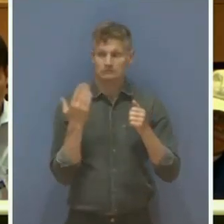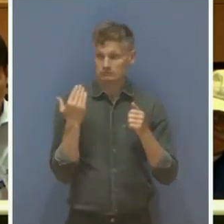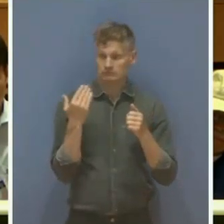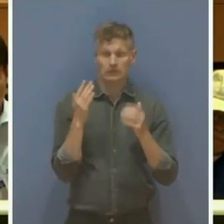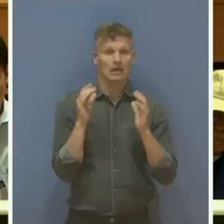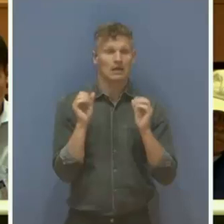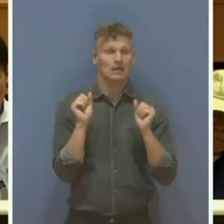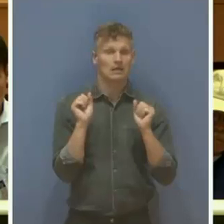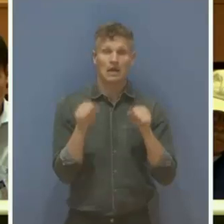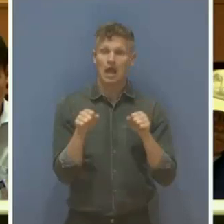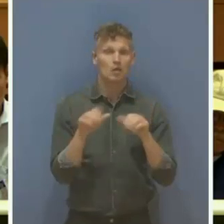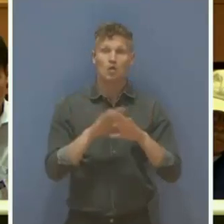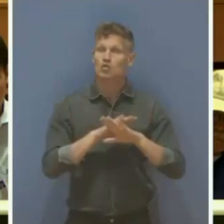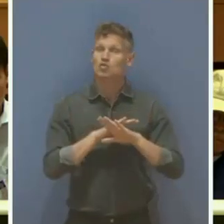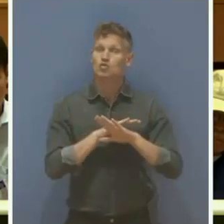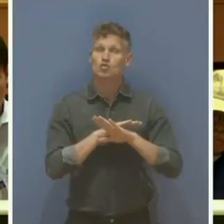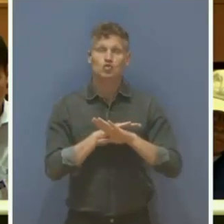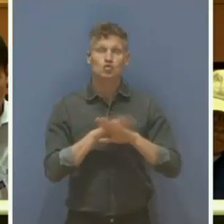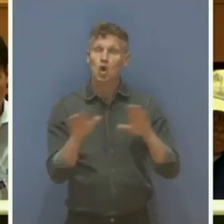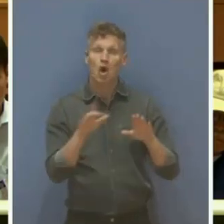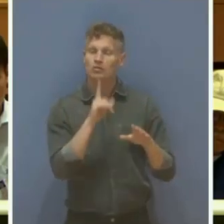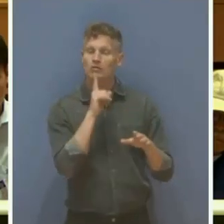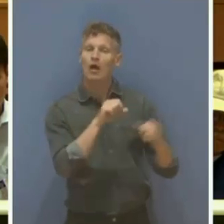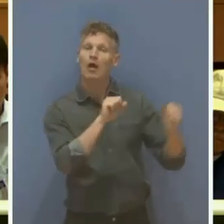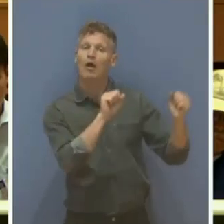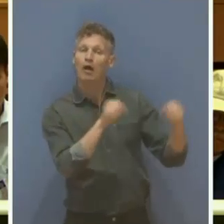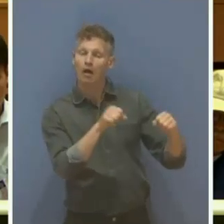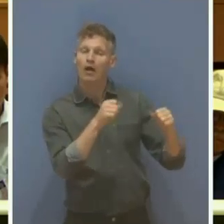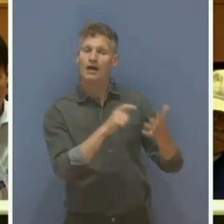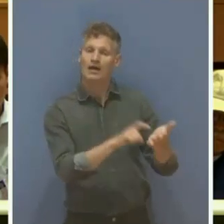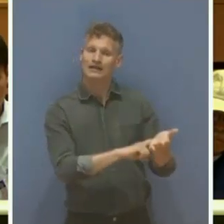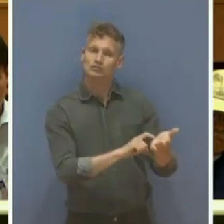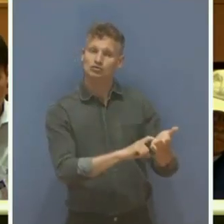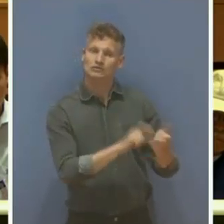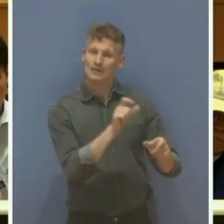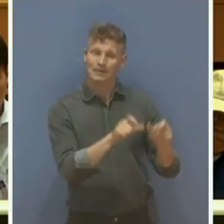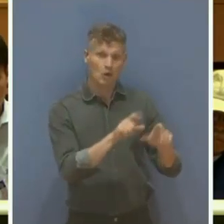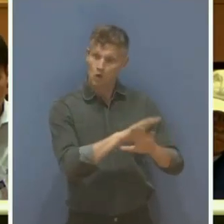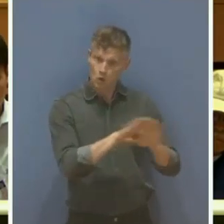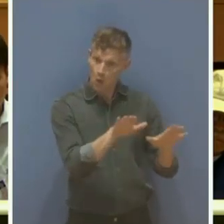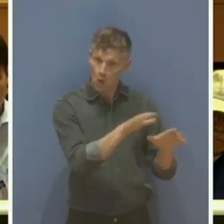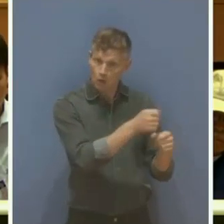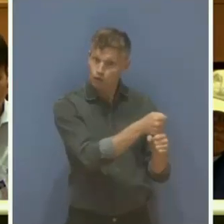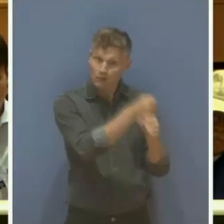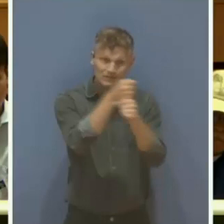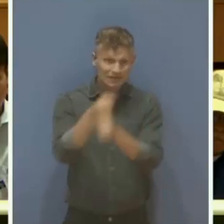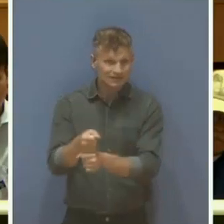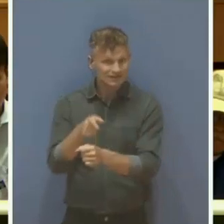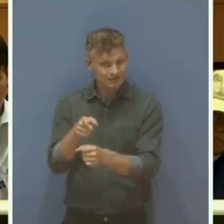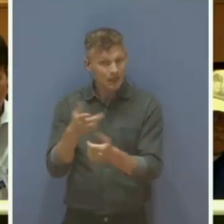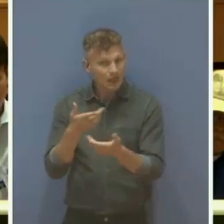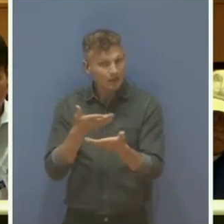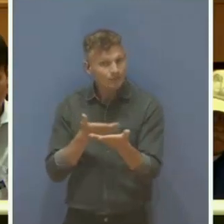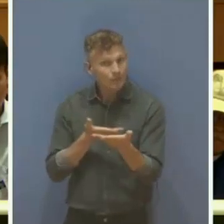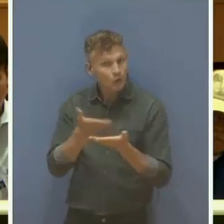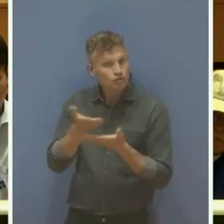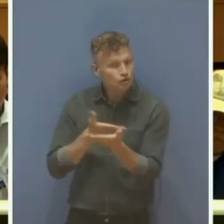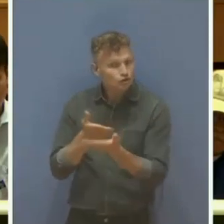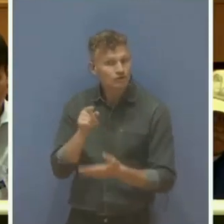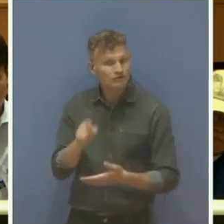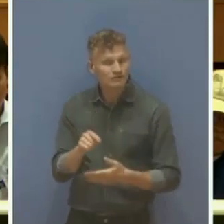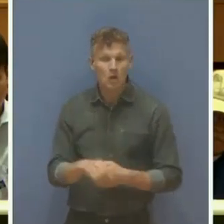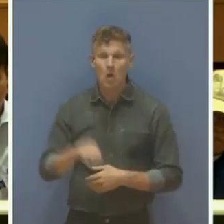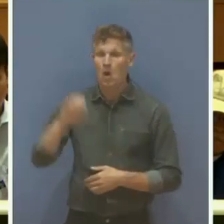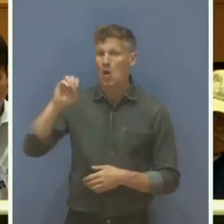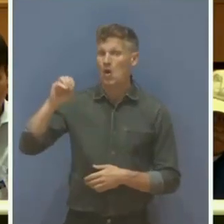las negociaciones. Los becarios del acto comisionado podrían estudiar y participar en la OMPI para